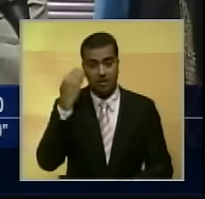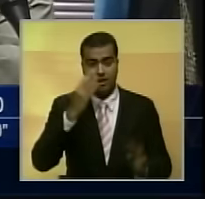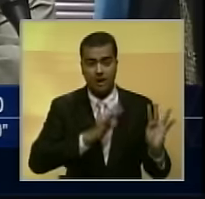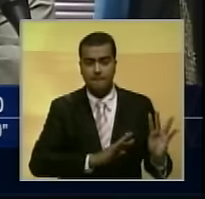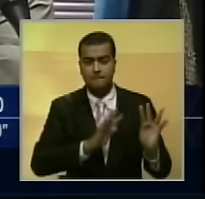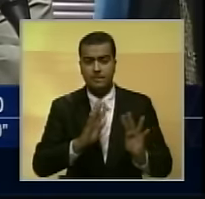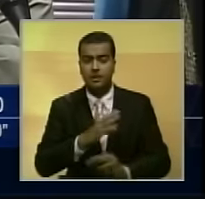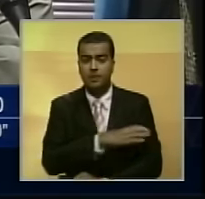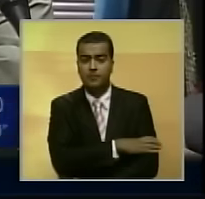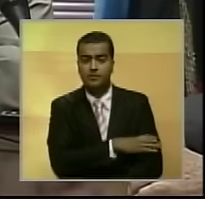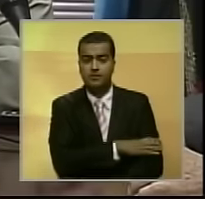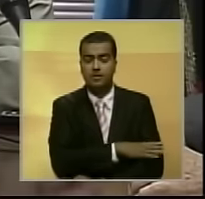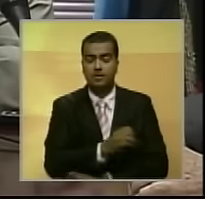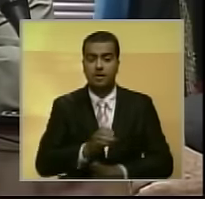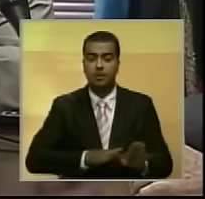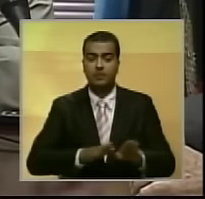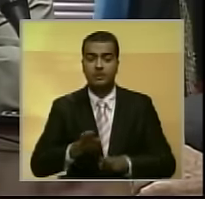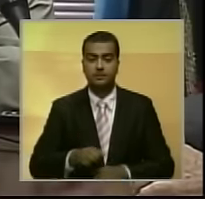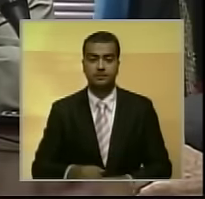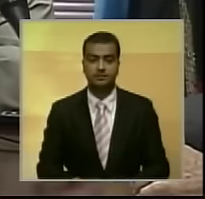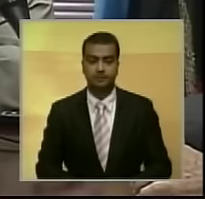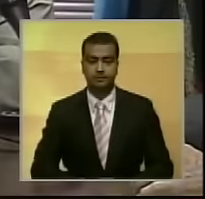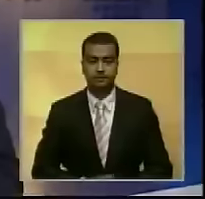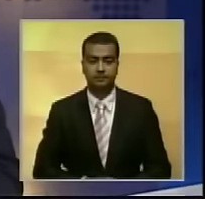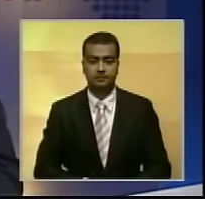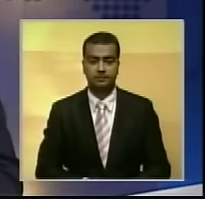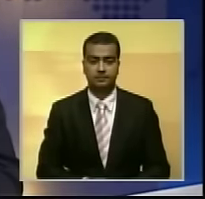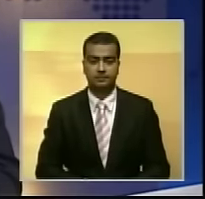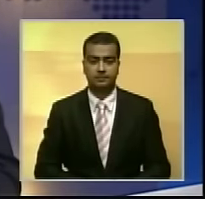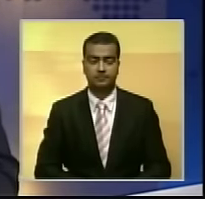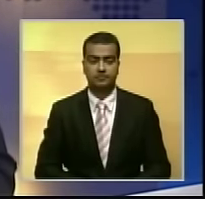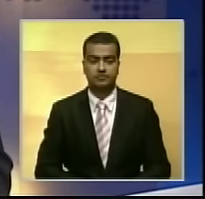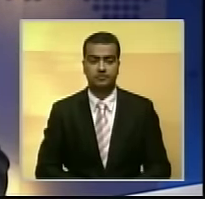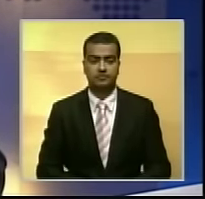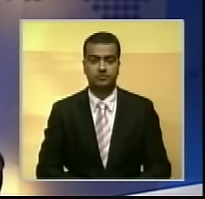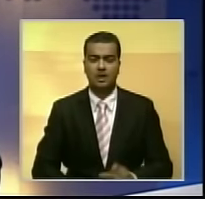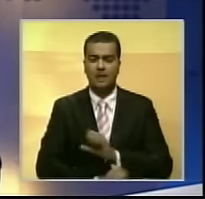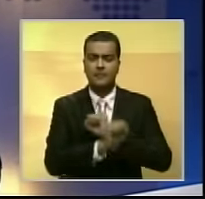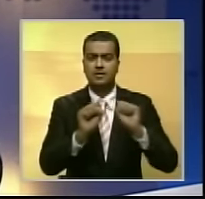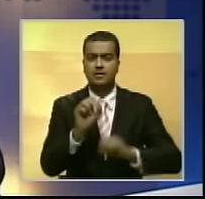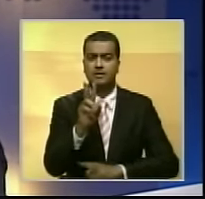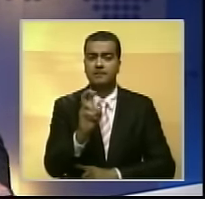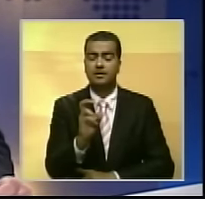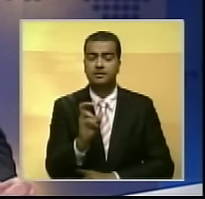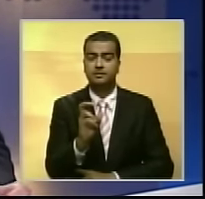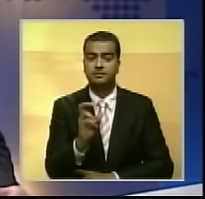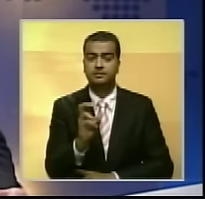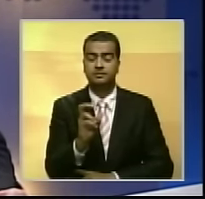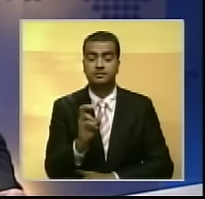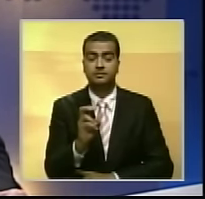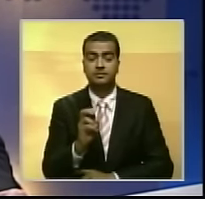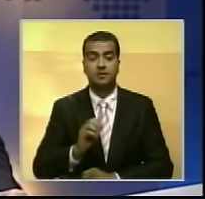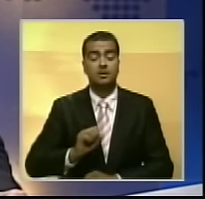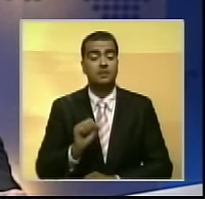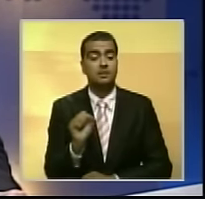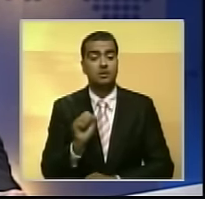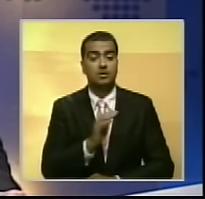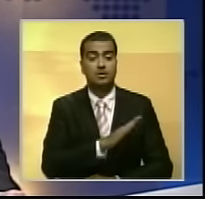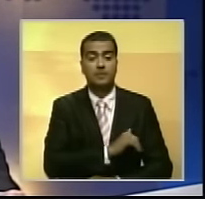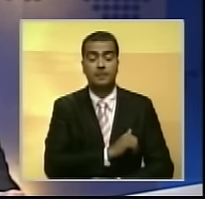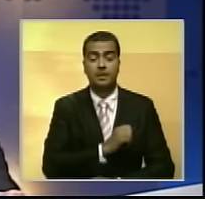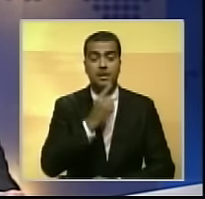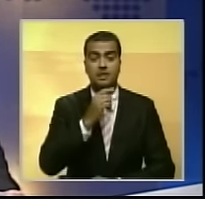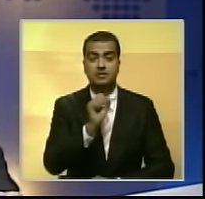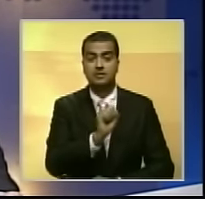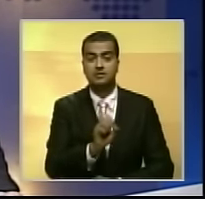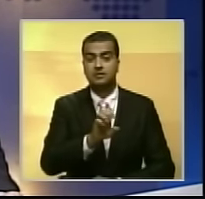marcha opositora de este jueves en Venezuela. Durante la mañana de este viernes, efectivos del Servicio Bolivariano de Inteligencia